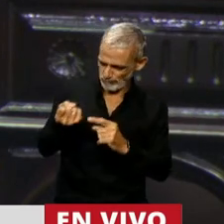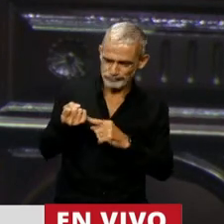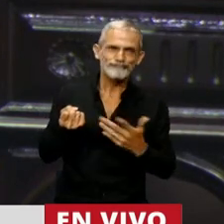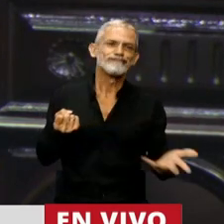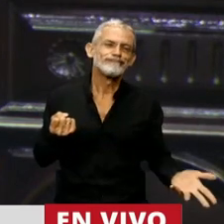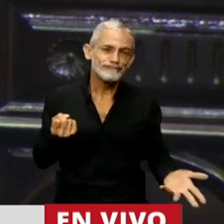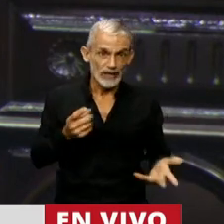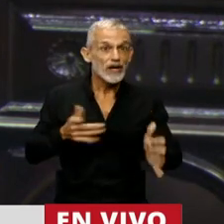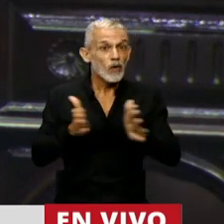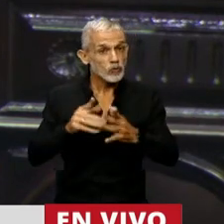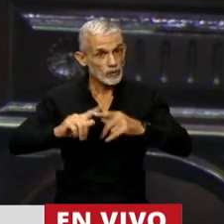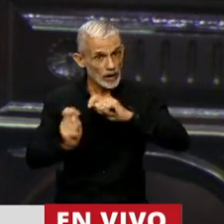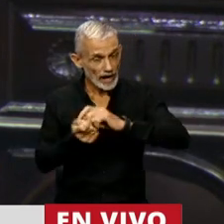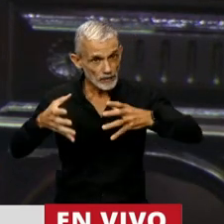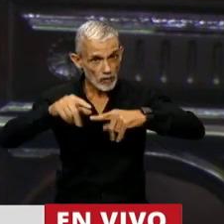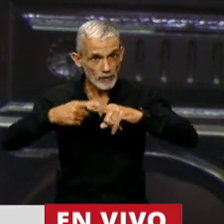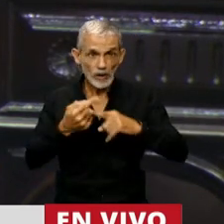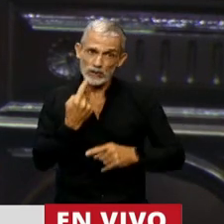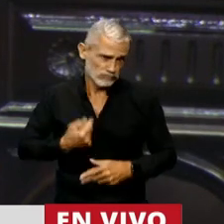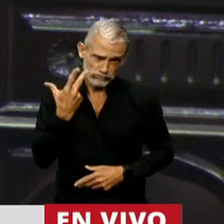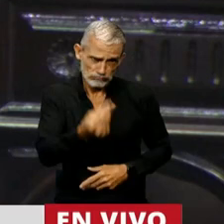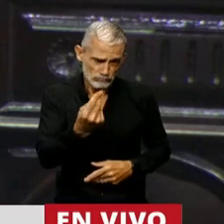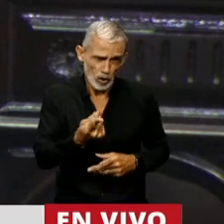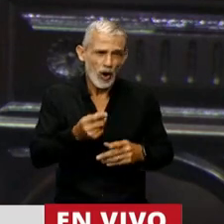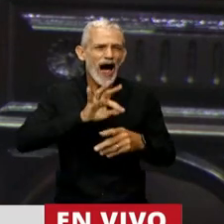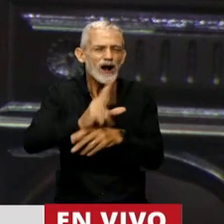Por eso, desde Juntos por el Cambio, vamos a decir que no